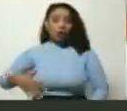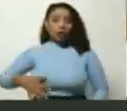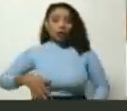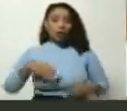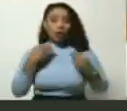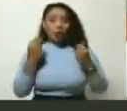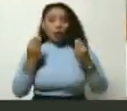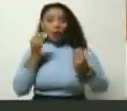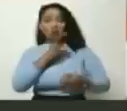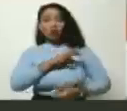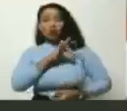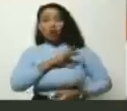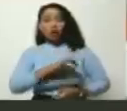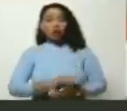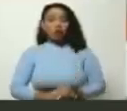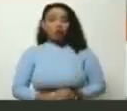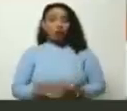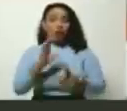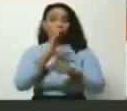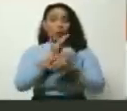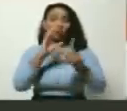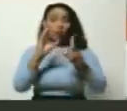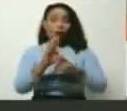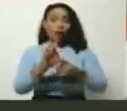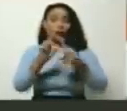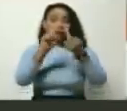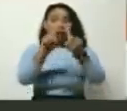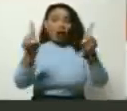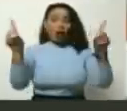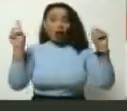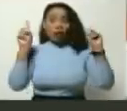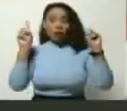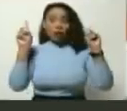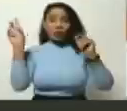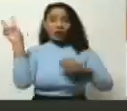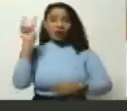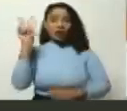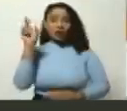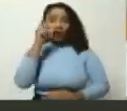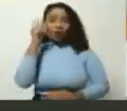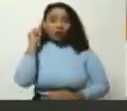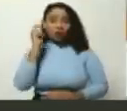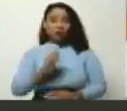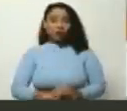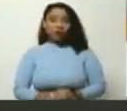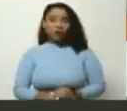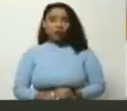económicos, sociales, culturales y ambientales de los venezolanos.